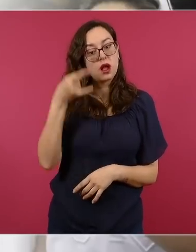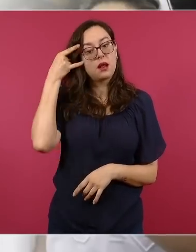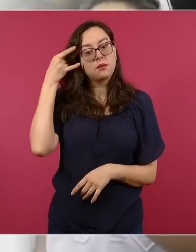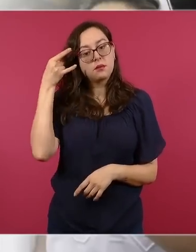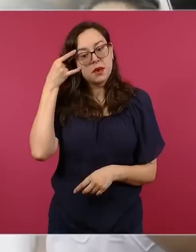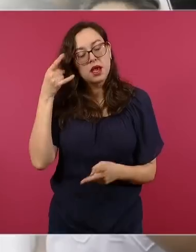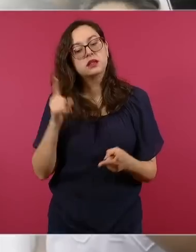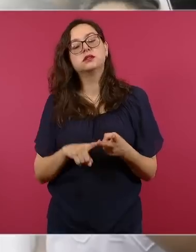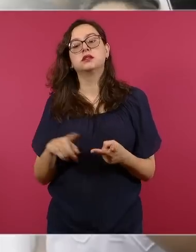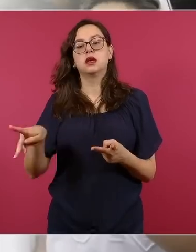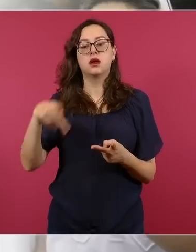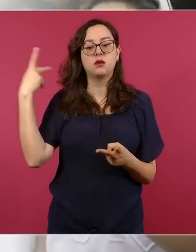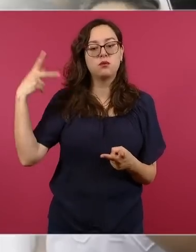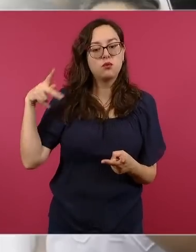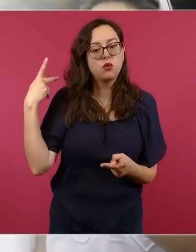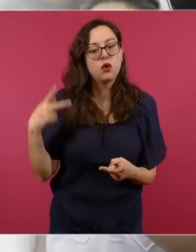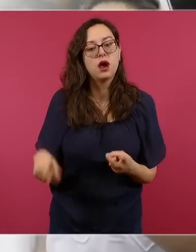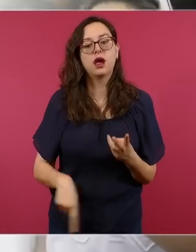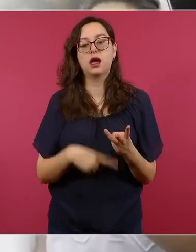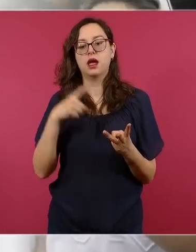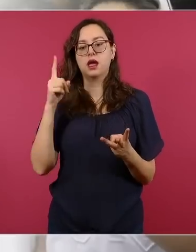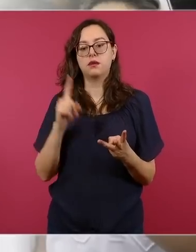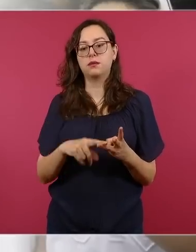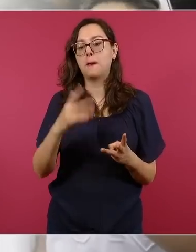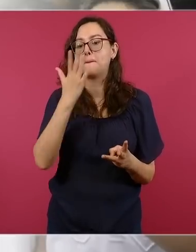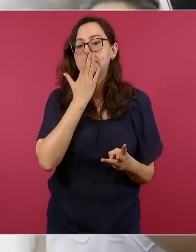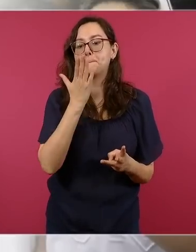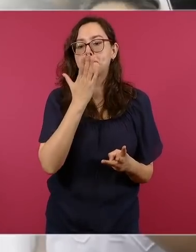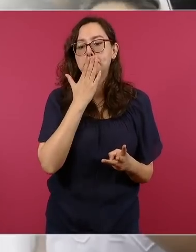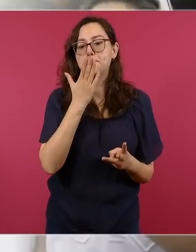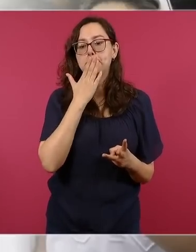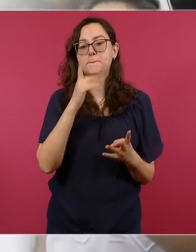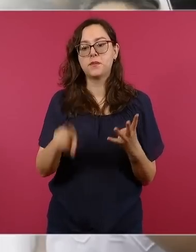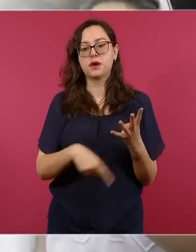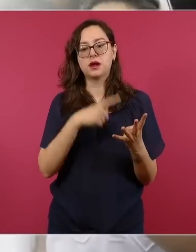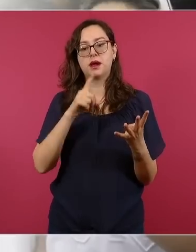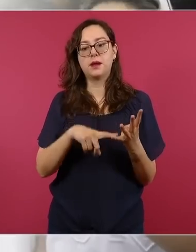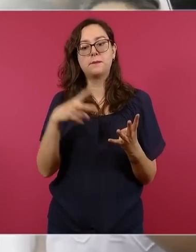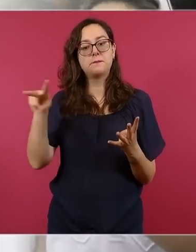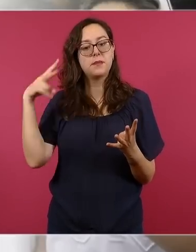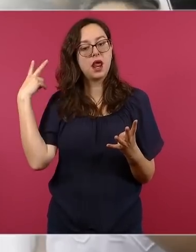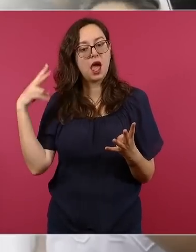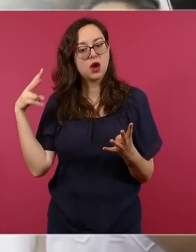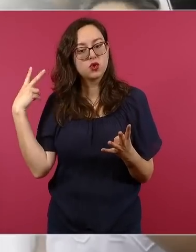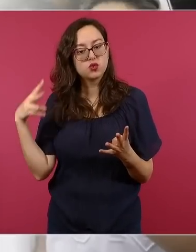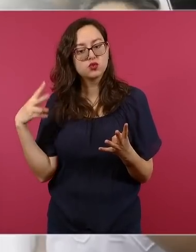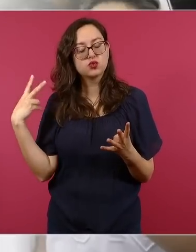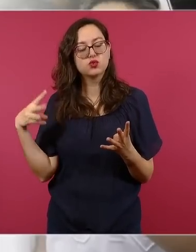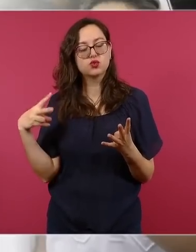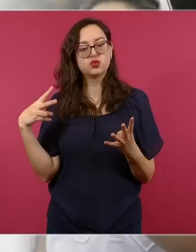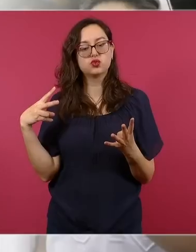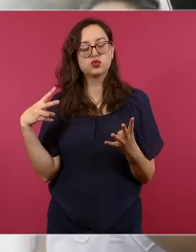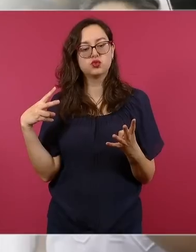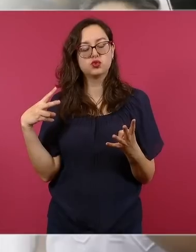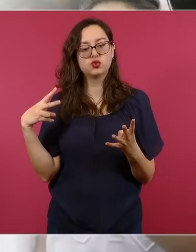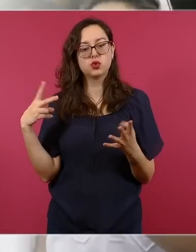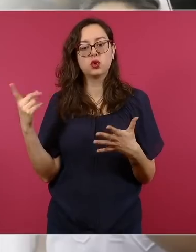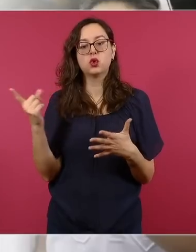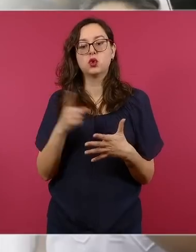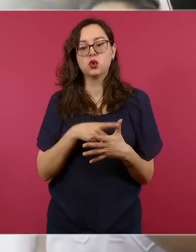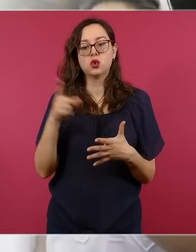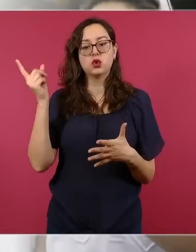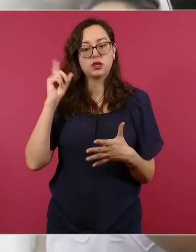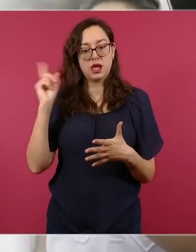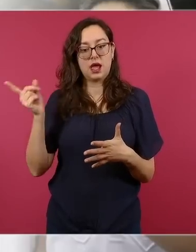en Puebla, en Moctezuma en Sonora, en Suchilapan y en La Laguna en Veracruz y también en